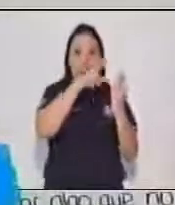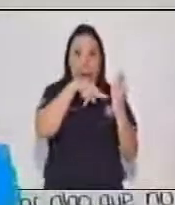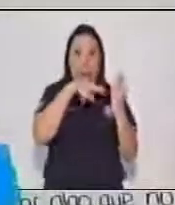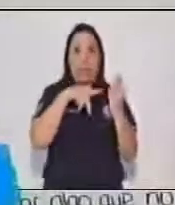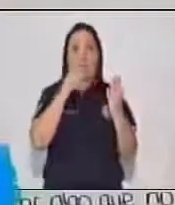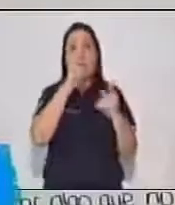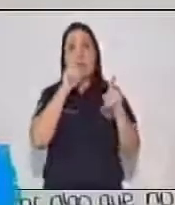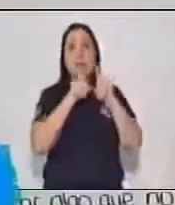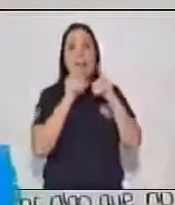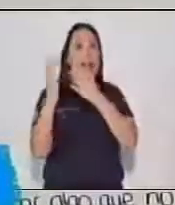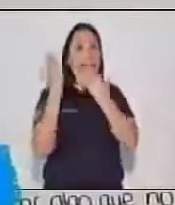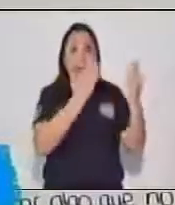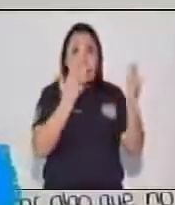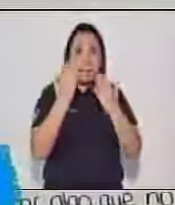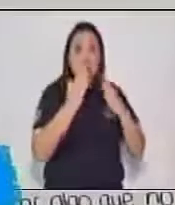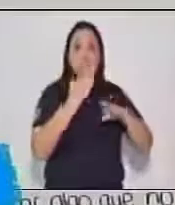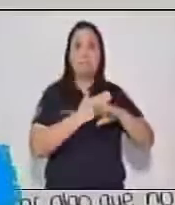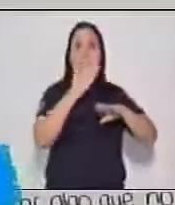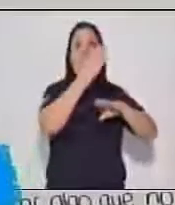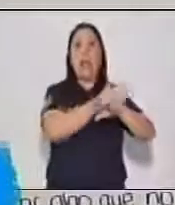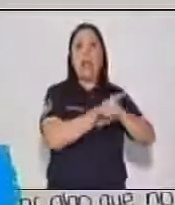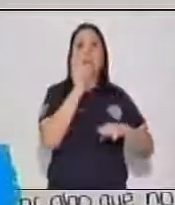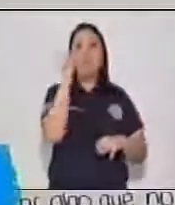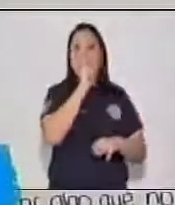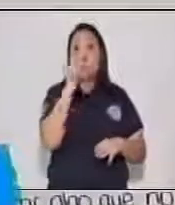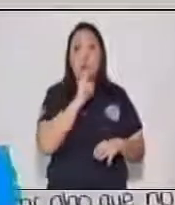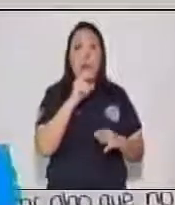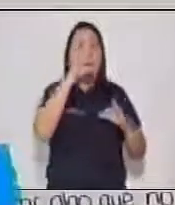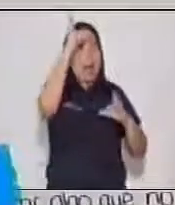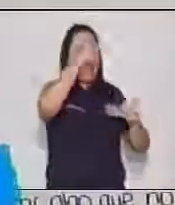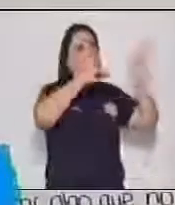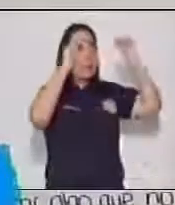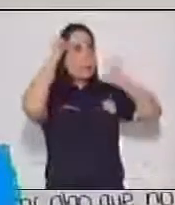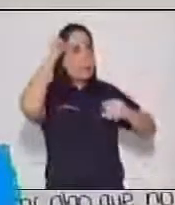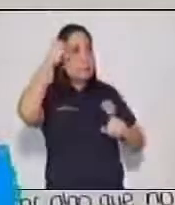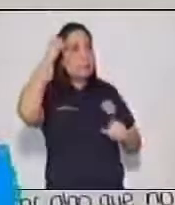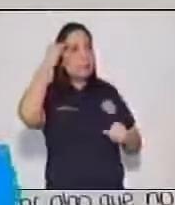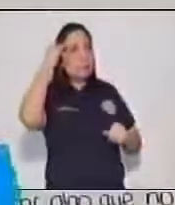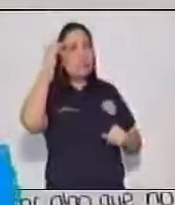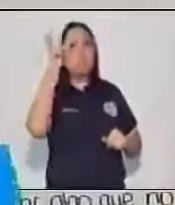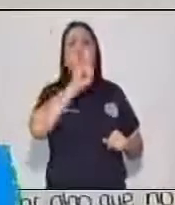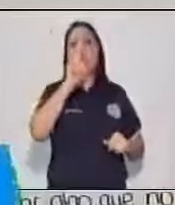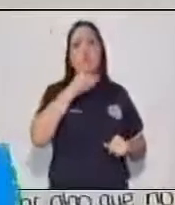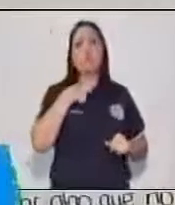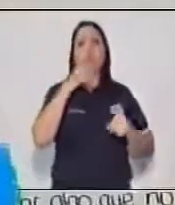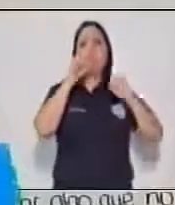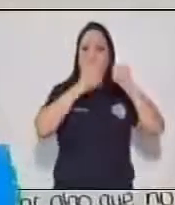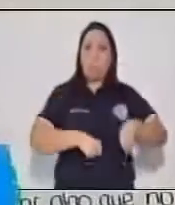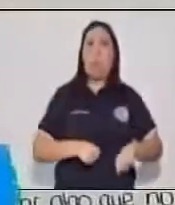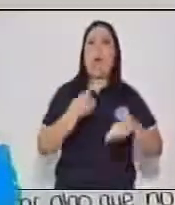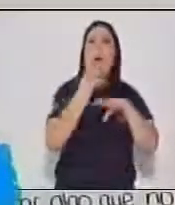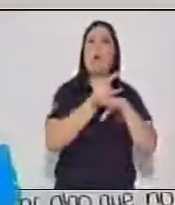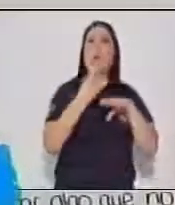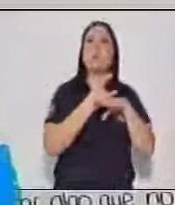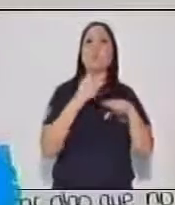haber estudiado, ¿sí? Si no es aprendértelo de memoria, puedes utilizar los recursos